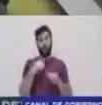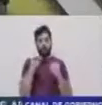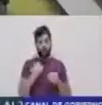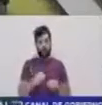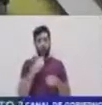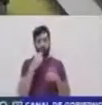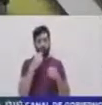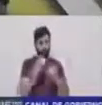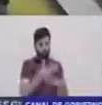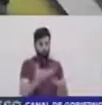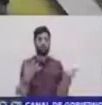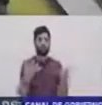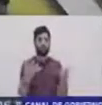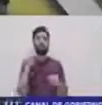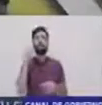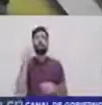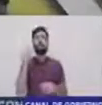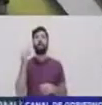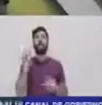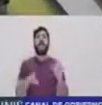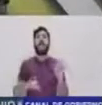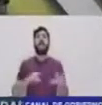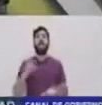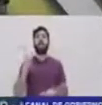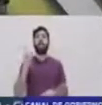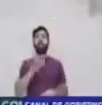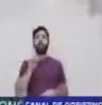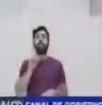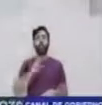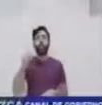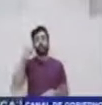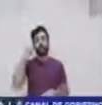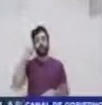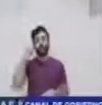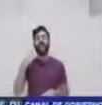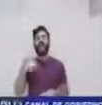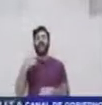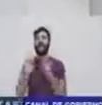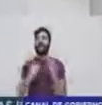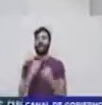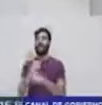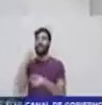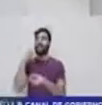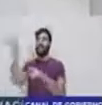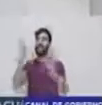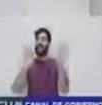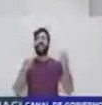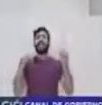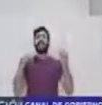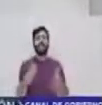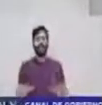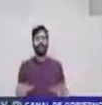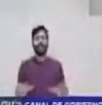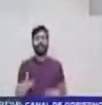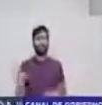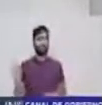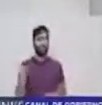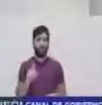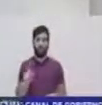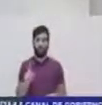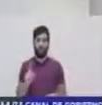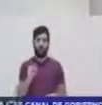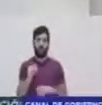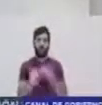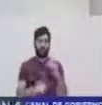haya una fuente fidedigna, ¿verdad? Porque hay muchos jóvenes que creen que por el hecho de estar colgado en internet es verdad, y no es cierto. En internet